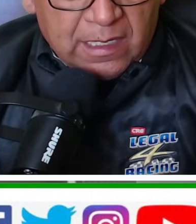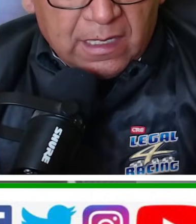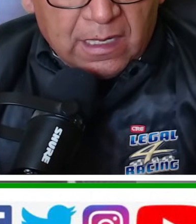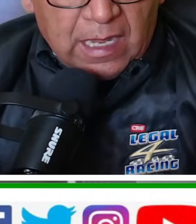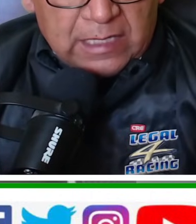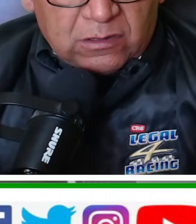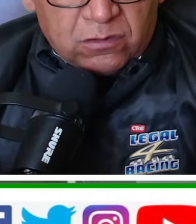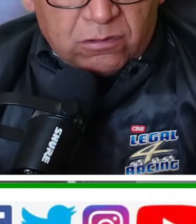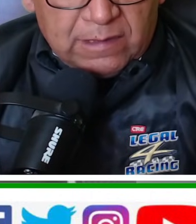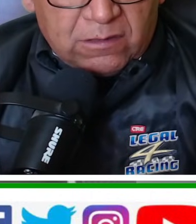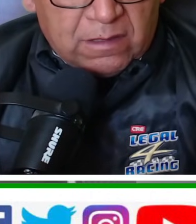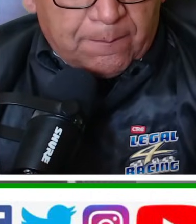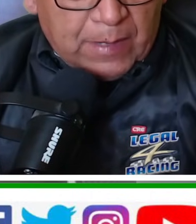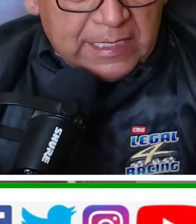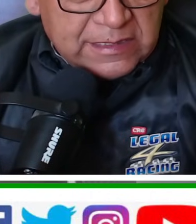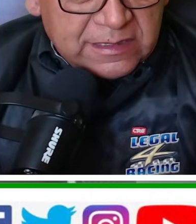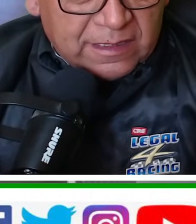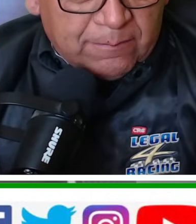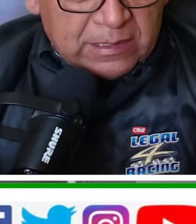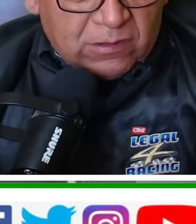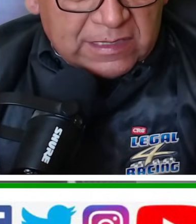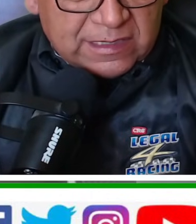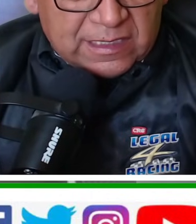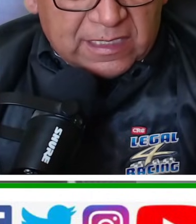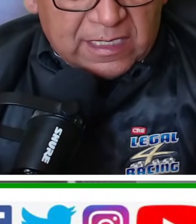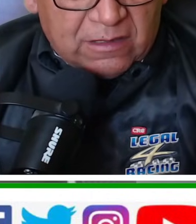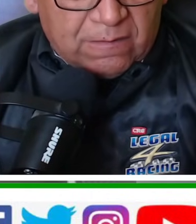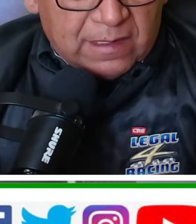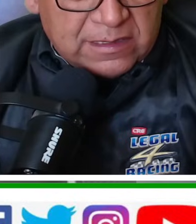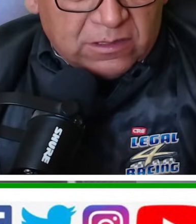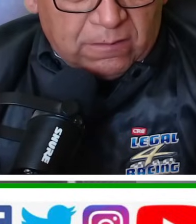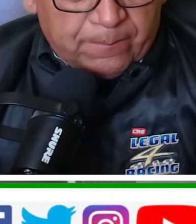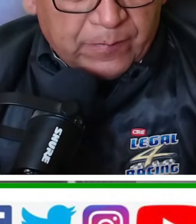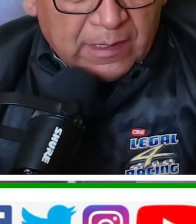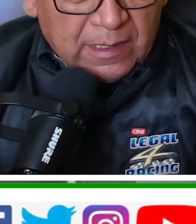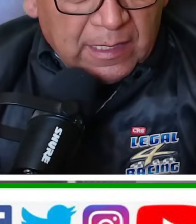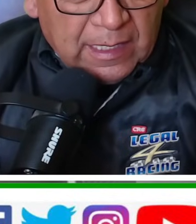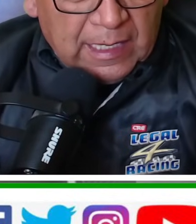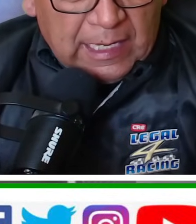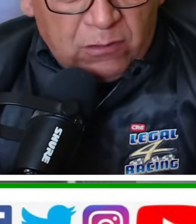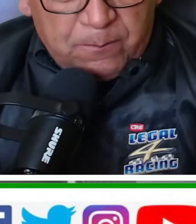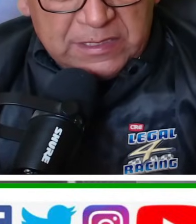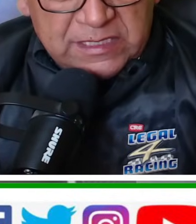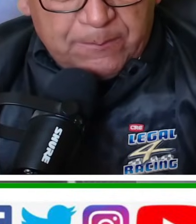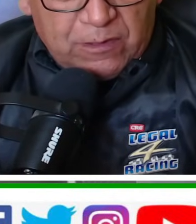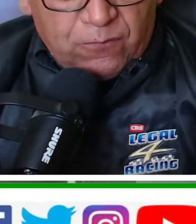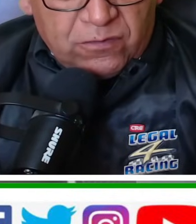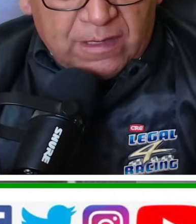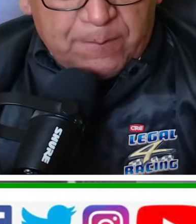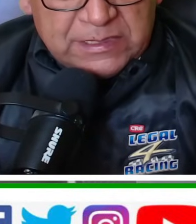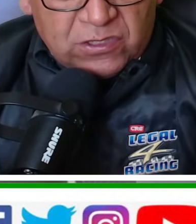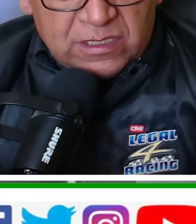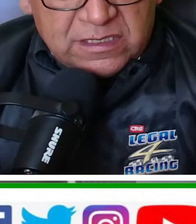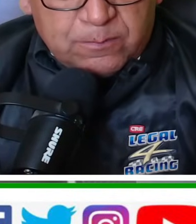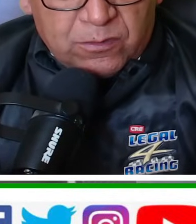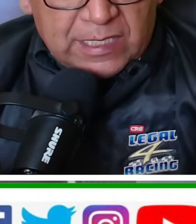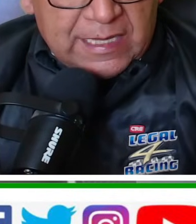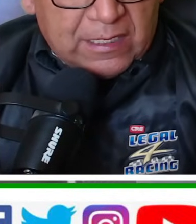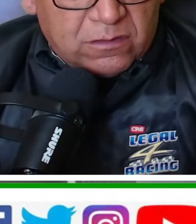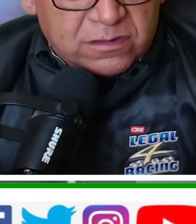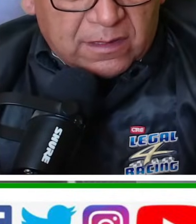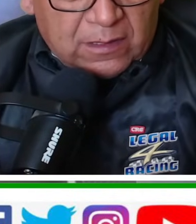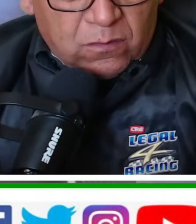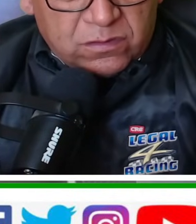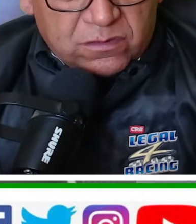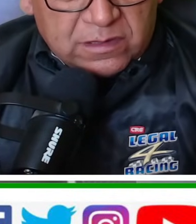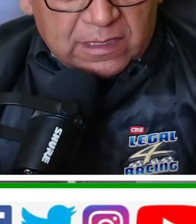vida a contribuir con el país, remató la Secretaría de Gobernación. En un principio, el Fondo de Pensiones dispondrá de